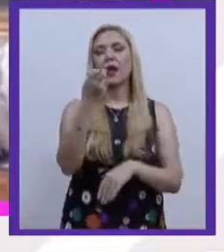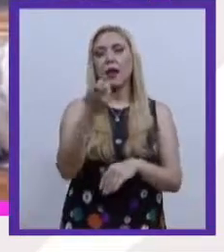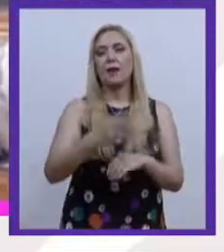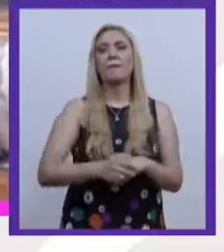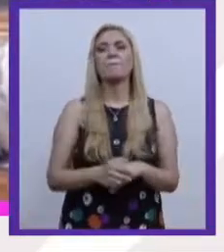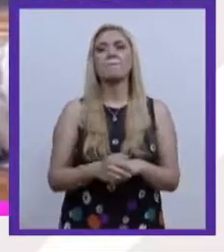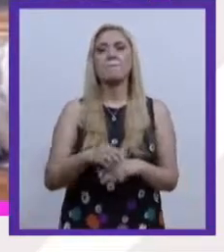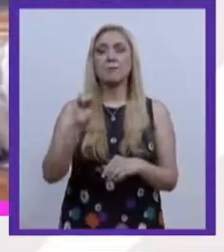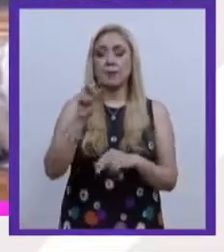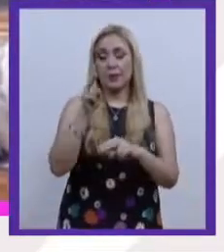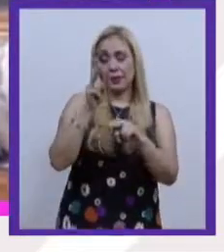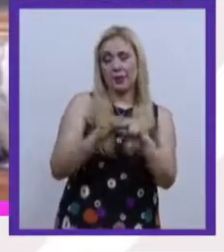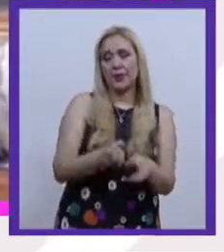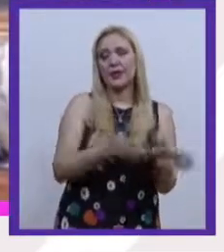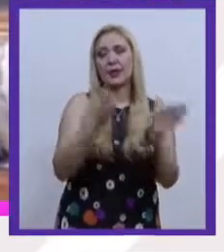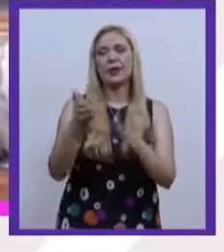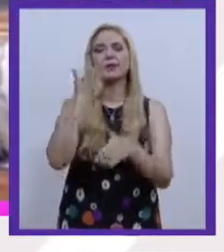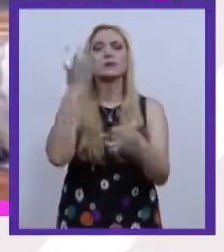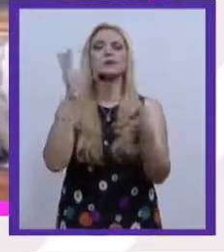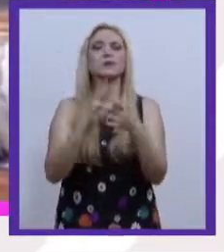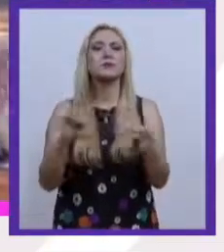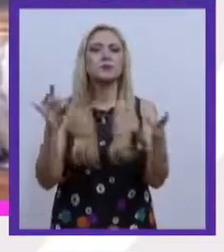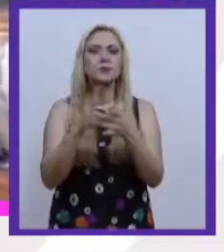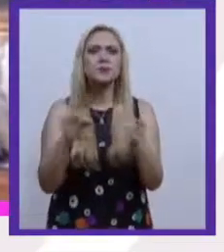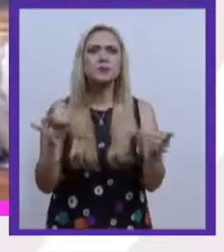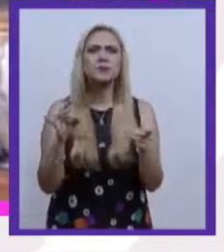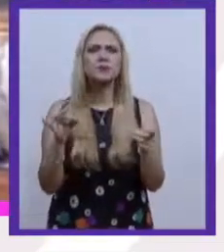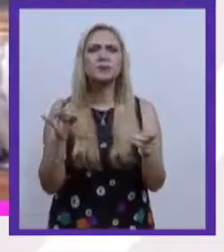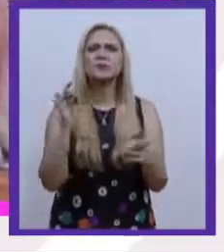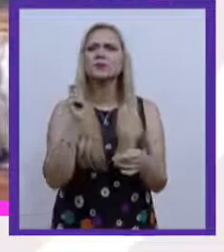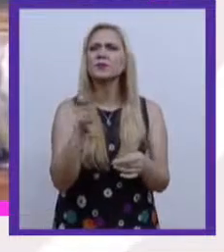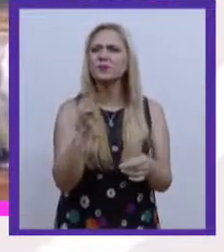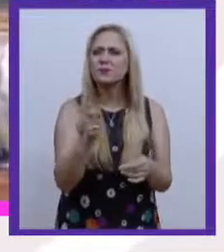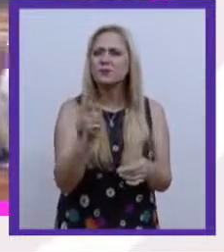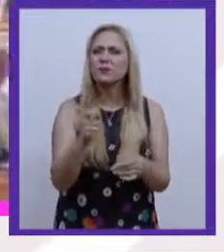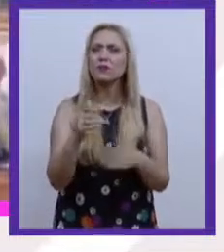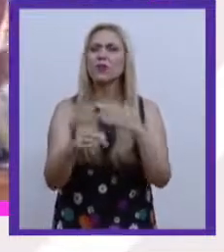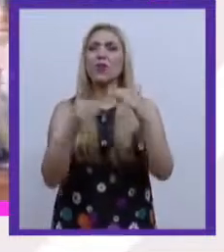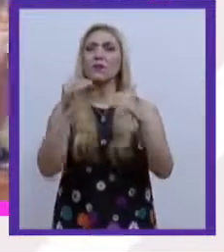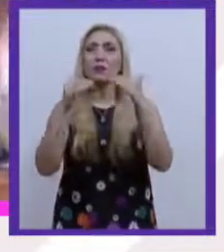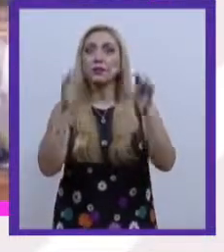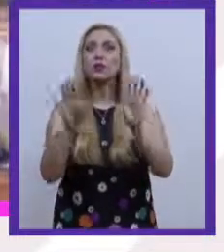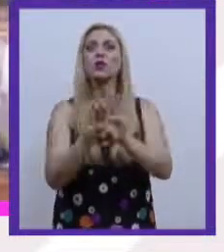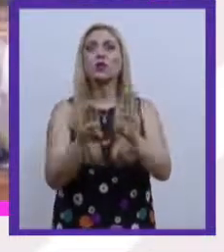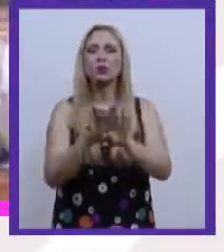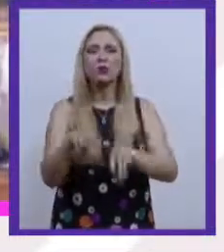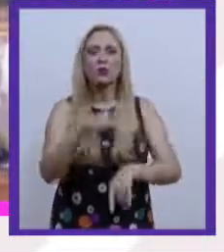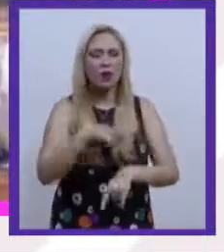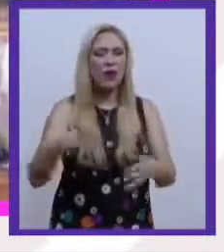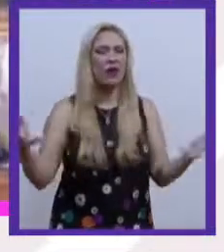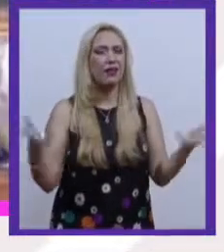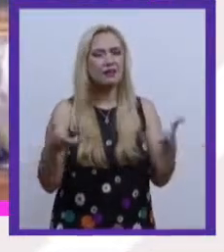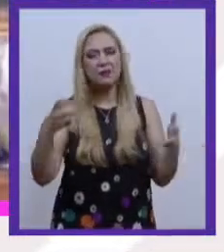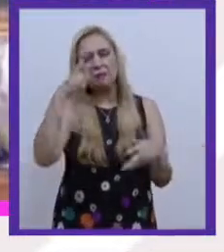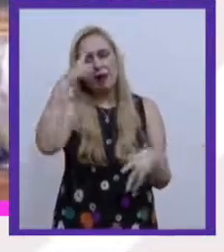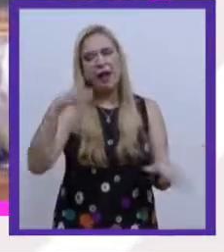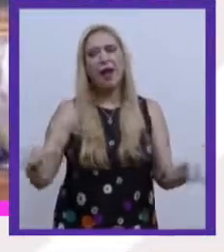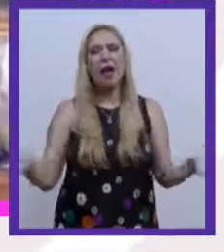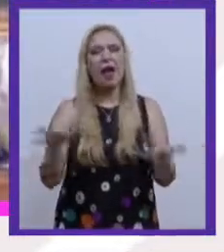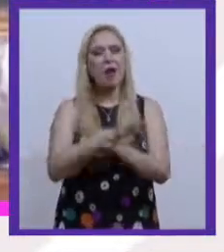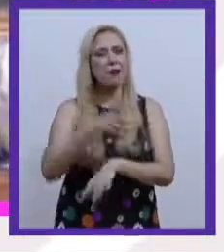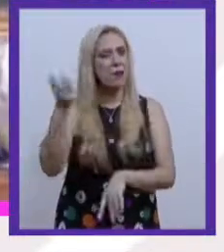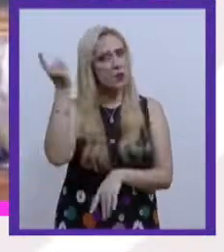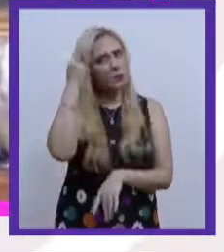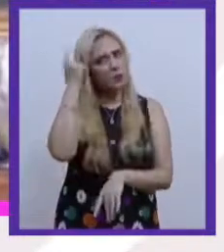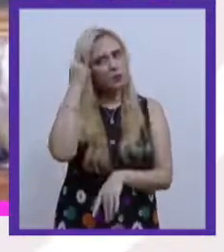pues en el próximo corte a mí me gustaría que habláramos precisamente sobre estos avances y cómo le hacemos para que este cambio de la cultura